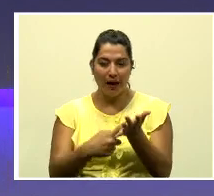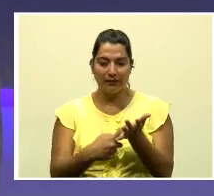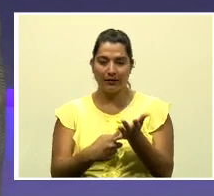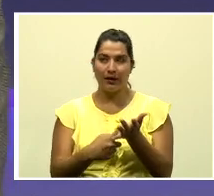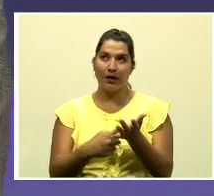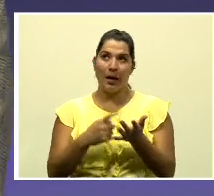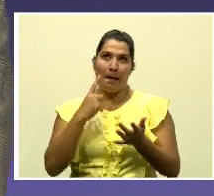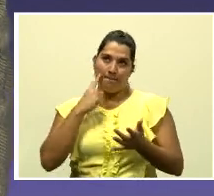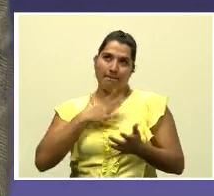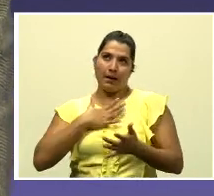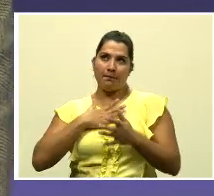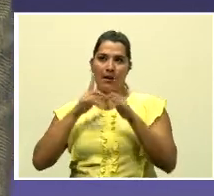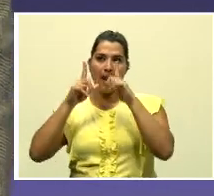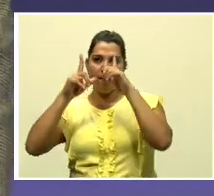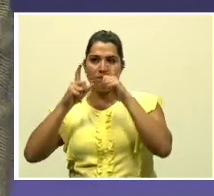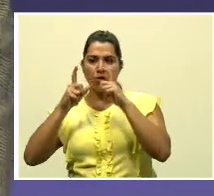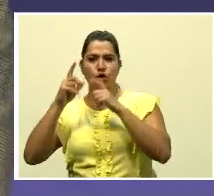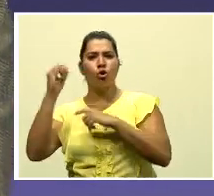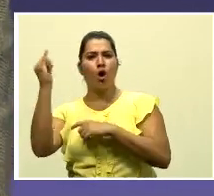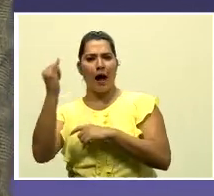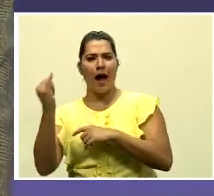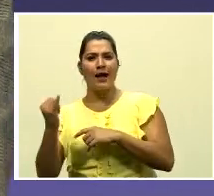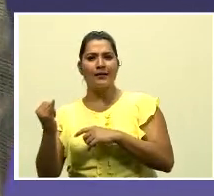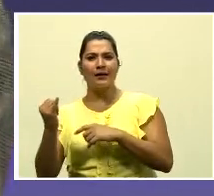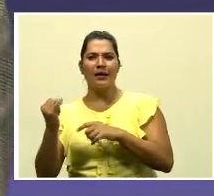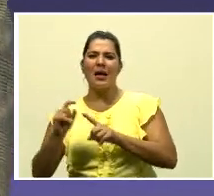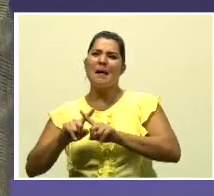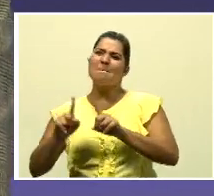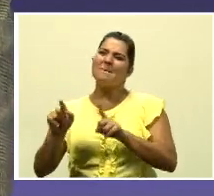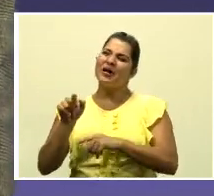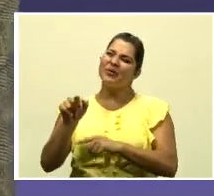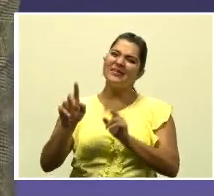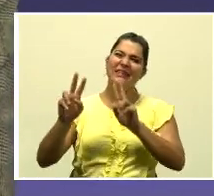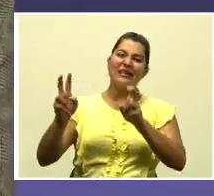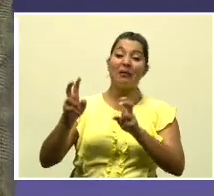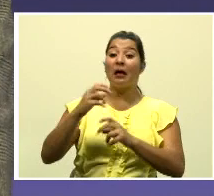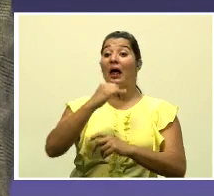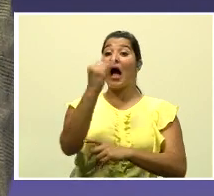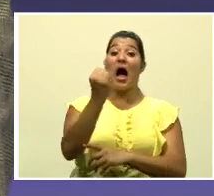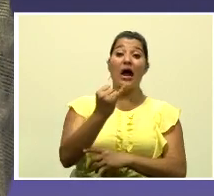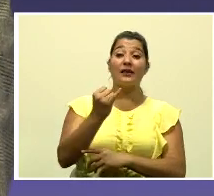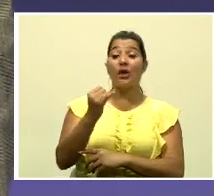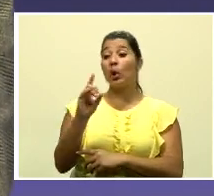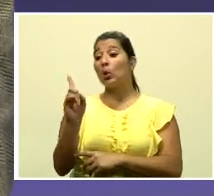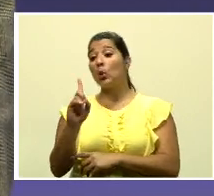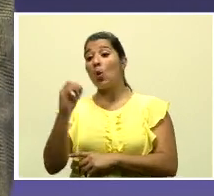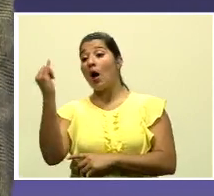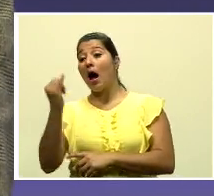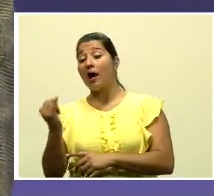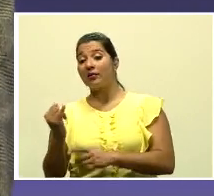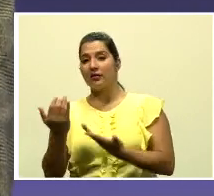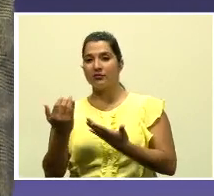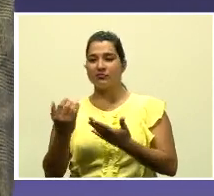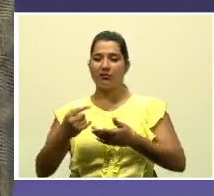sea un arte, pero es un viejo debate. Cuando empezó la